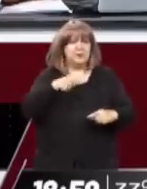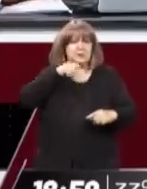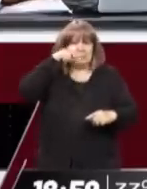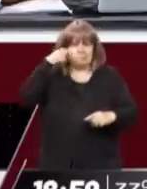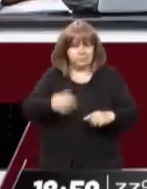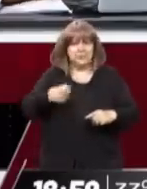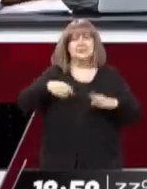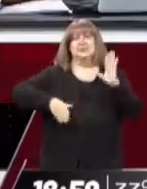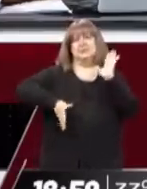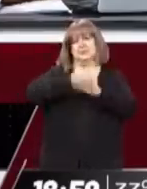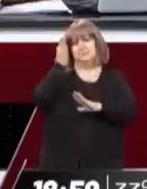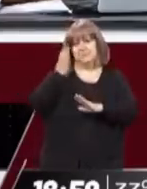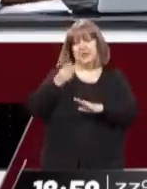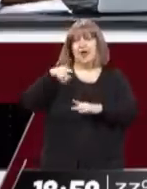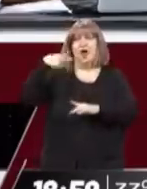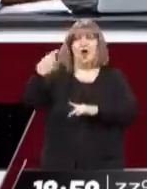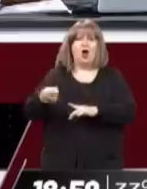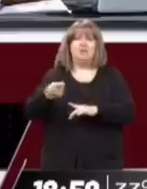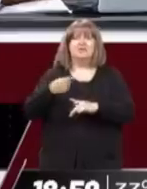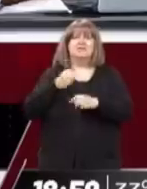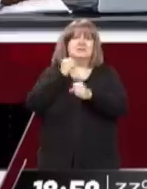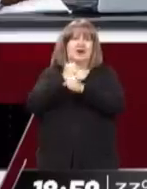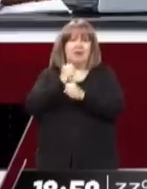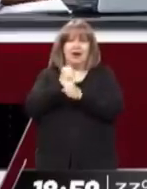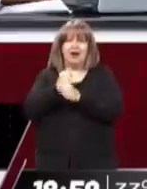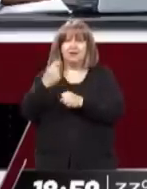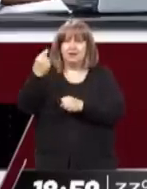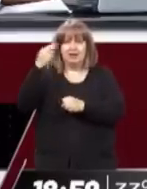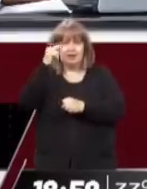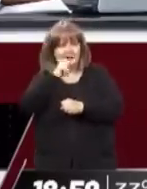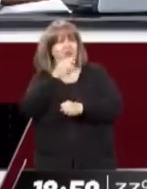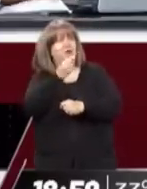reconozca, y en ese reconocimiento realmente lo único que van a hacer es